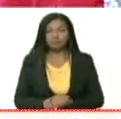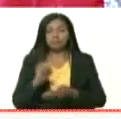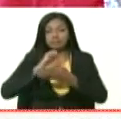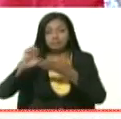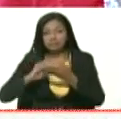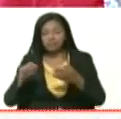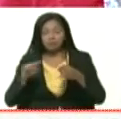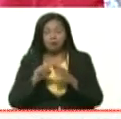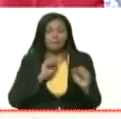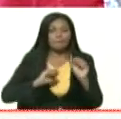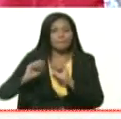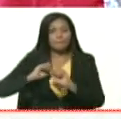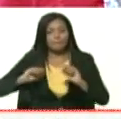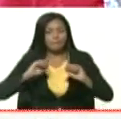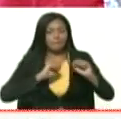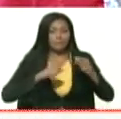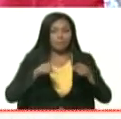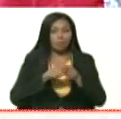estratégica para mover